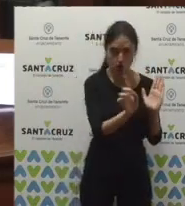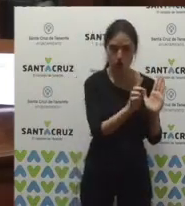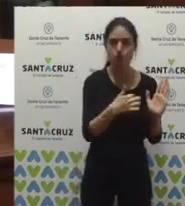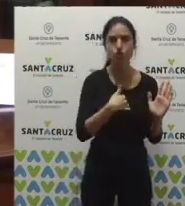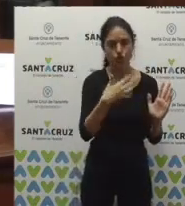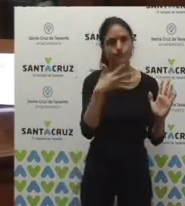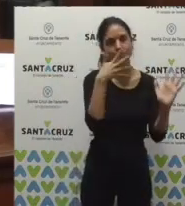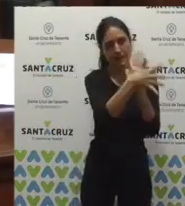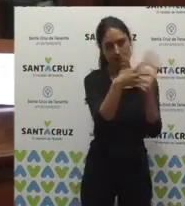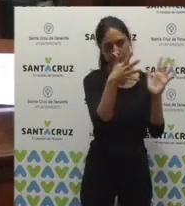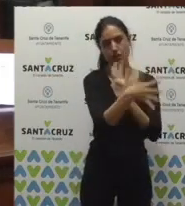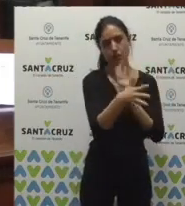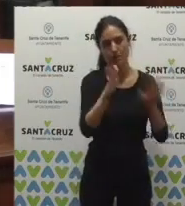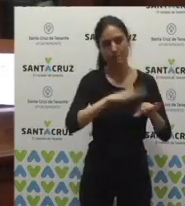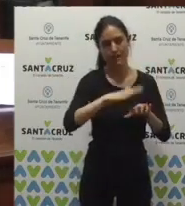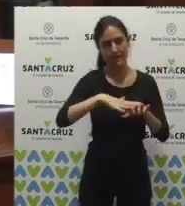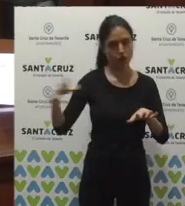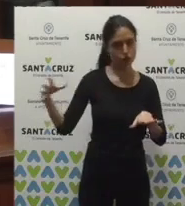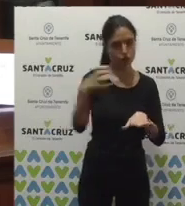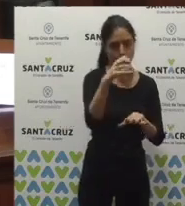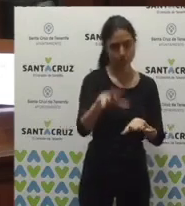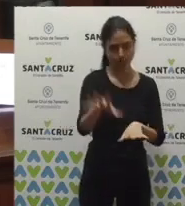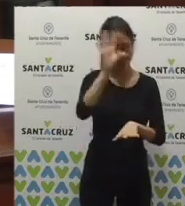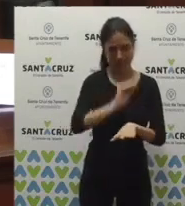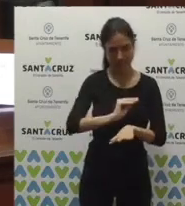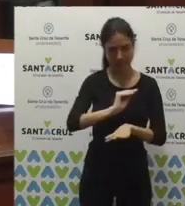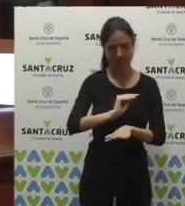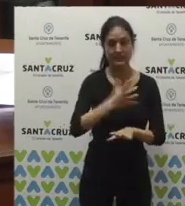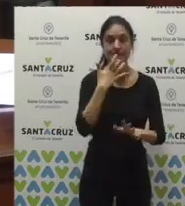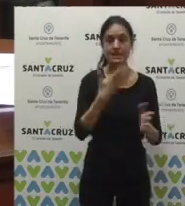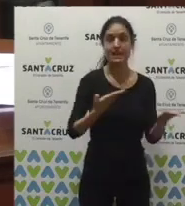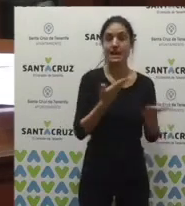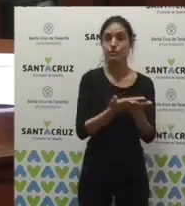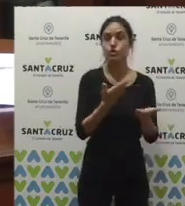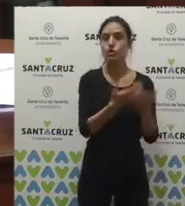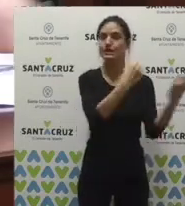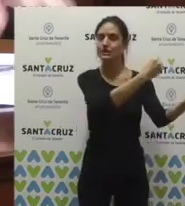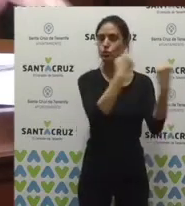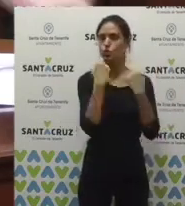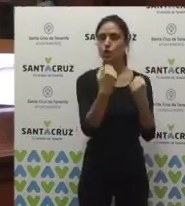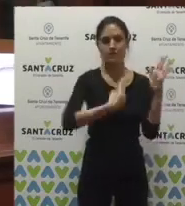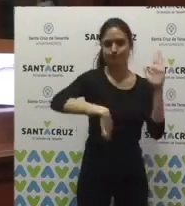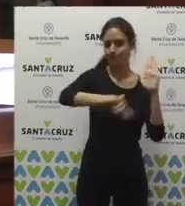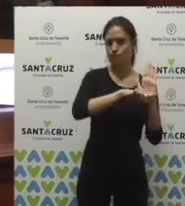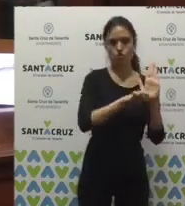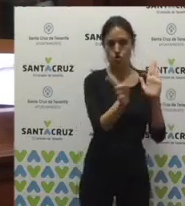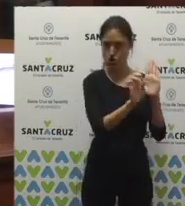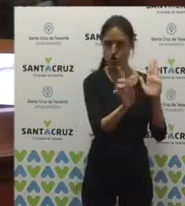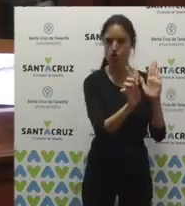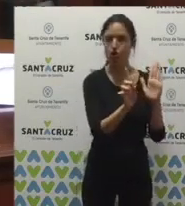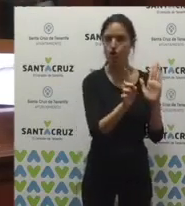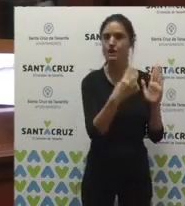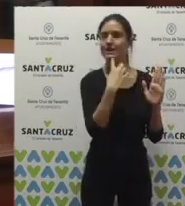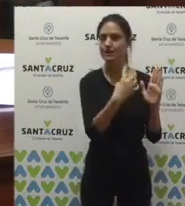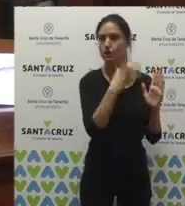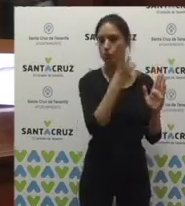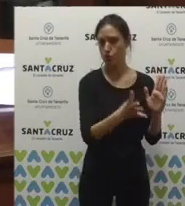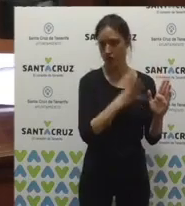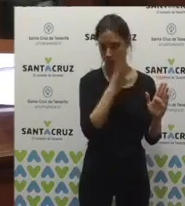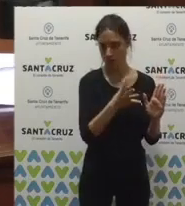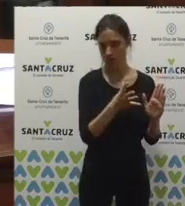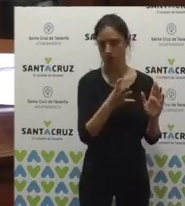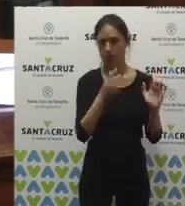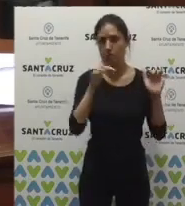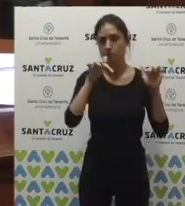creo que también esto lo vamos a entender todos los que nos incluyeron dentro de la moción institucional porque está escrito es una copia que también yo